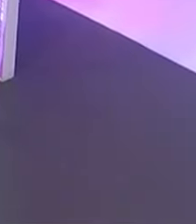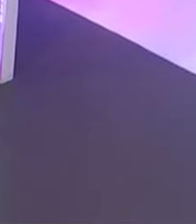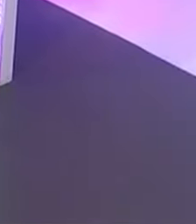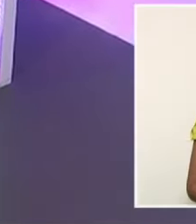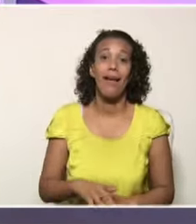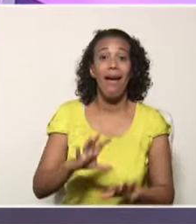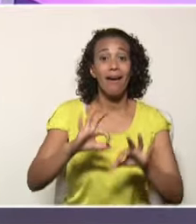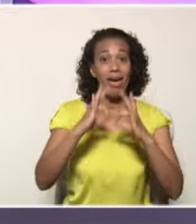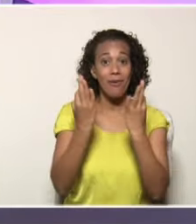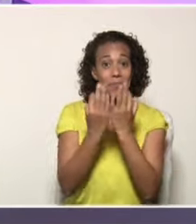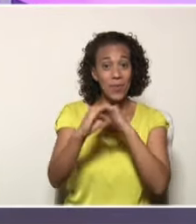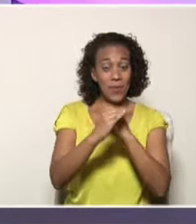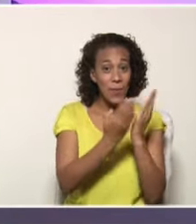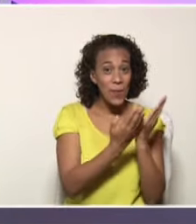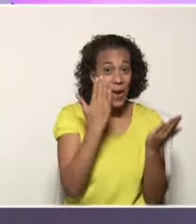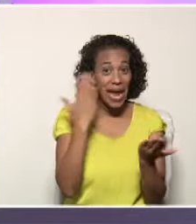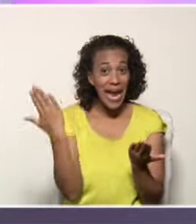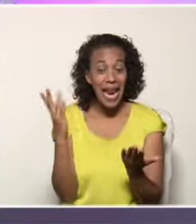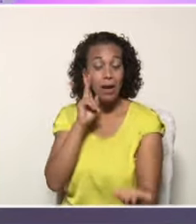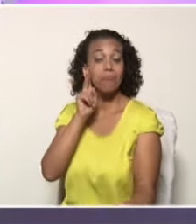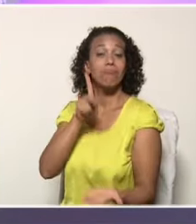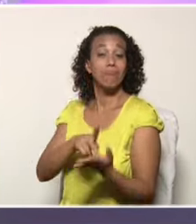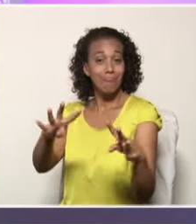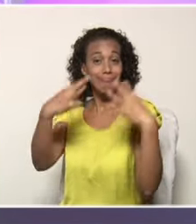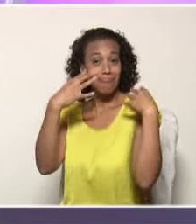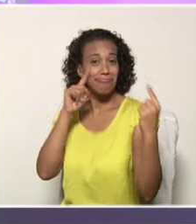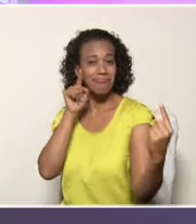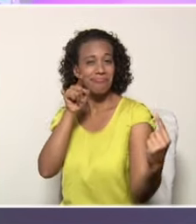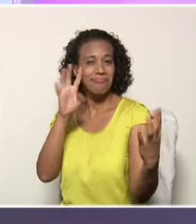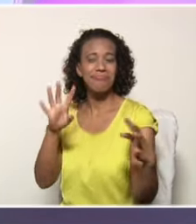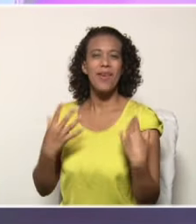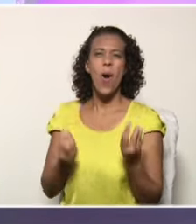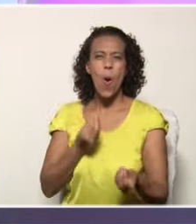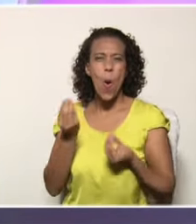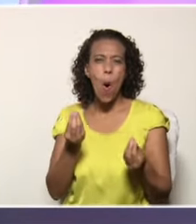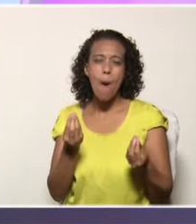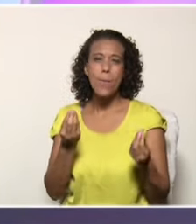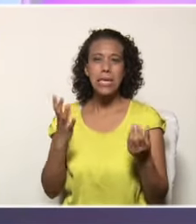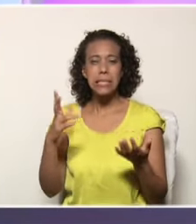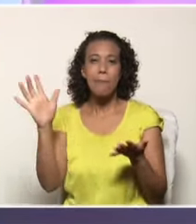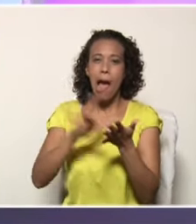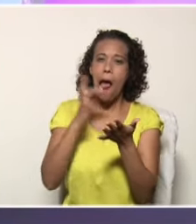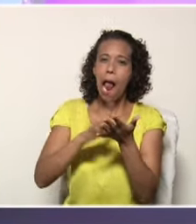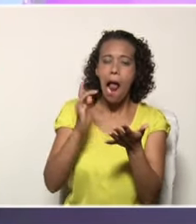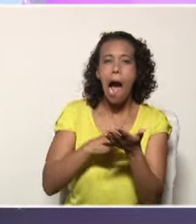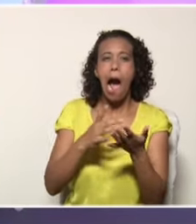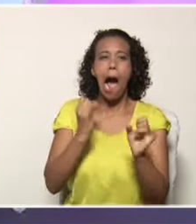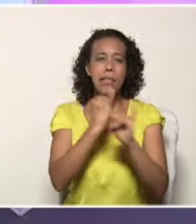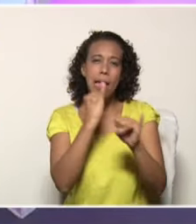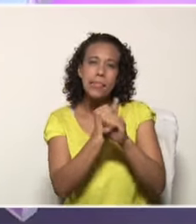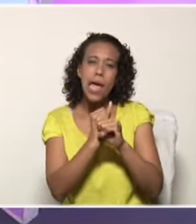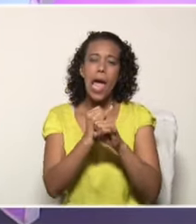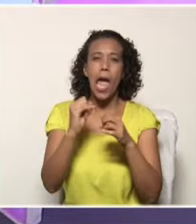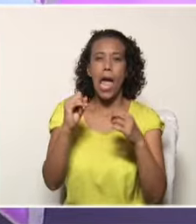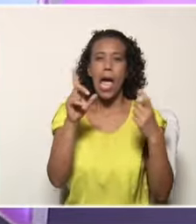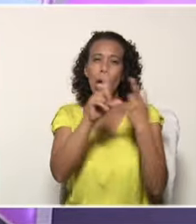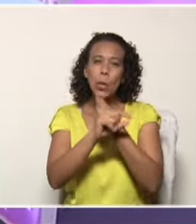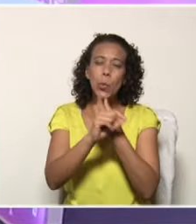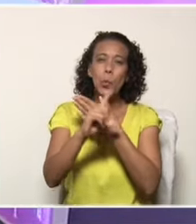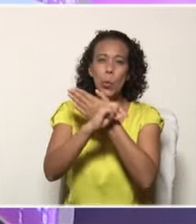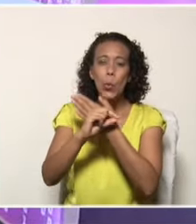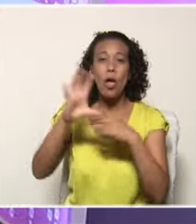En cada familia, una escuela, el protagonista eres tú. Por eso siempre estamos revisando las redes sociales en donde puedes enviarnos no